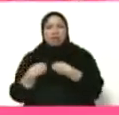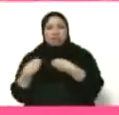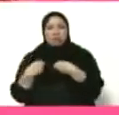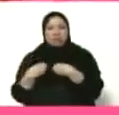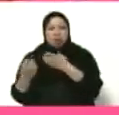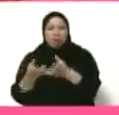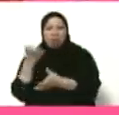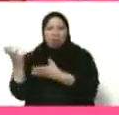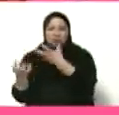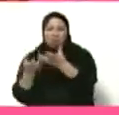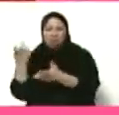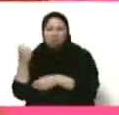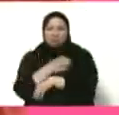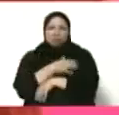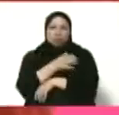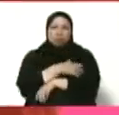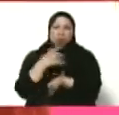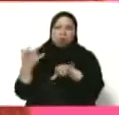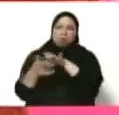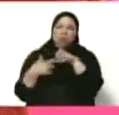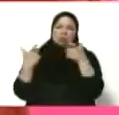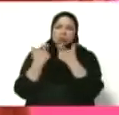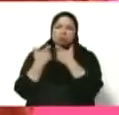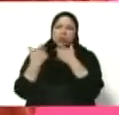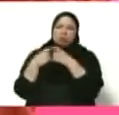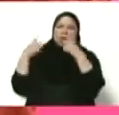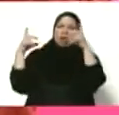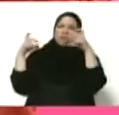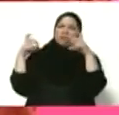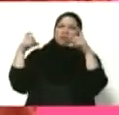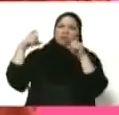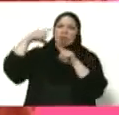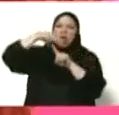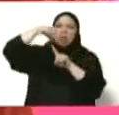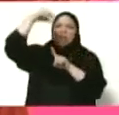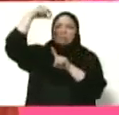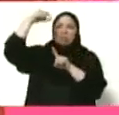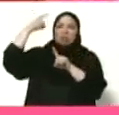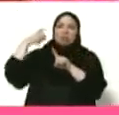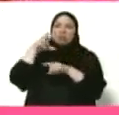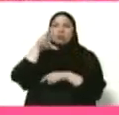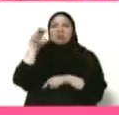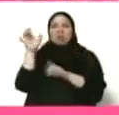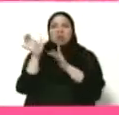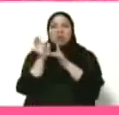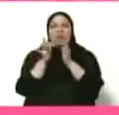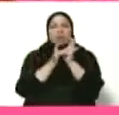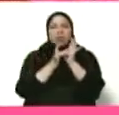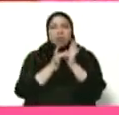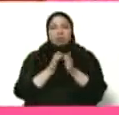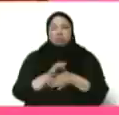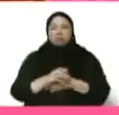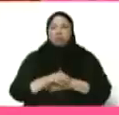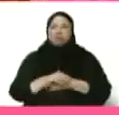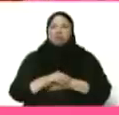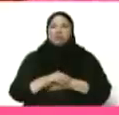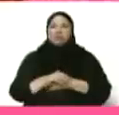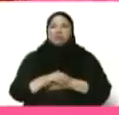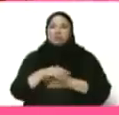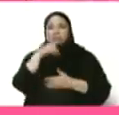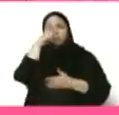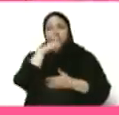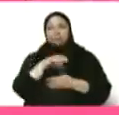Todos jugando posición adelantada, se fueron a tomar la foto aquí en Altamira el 30 de abril del